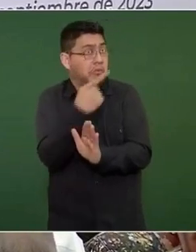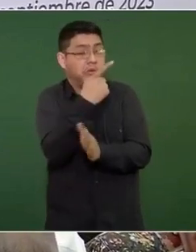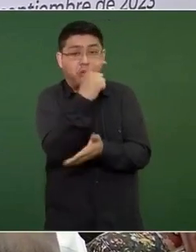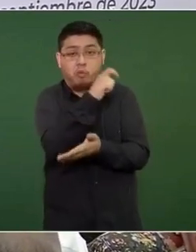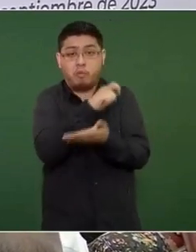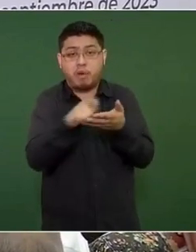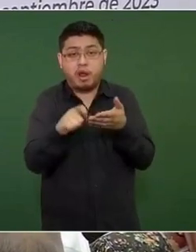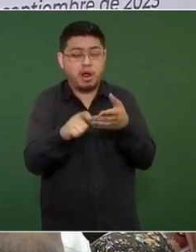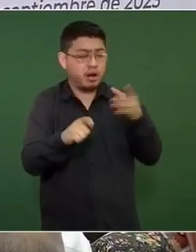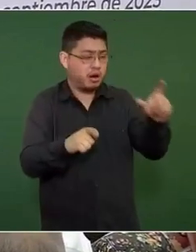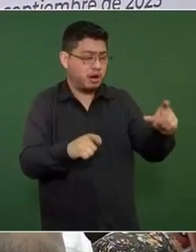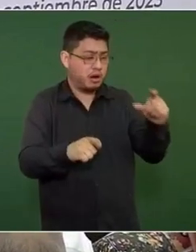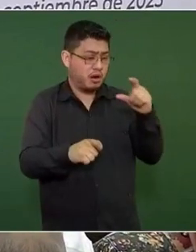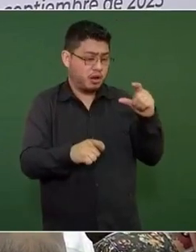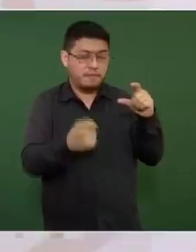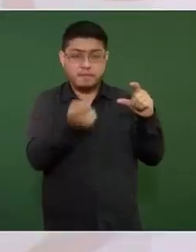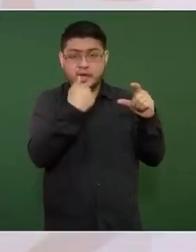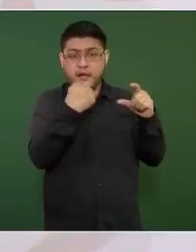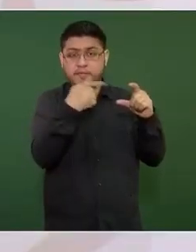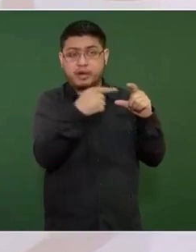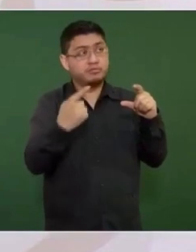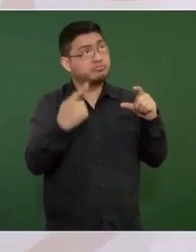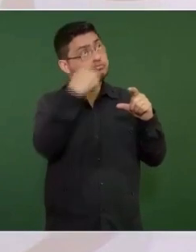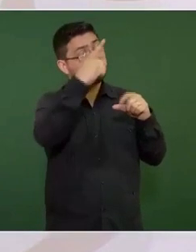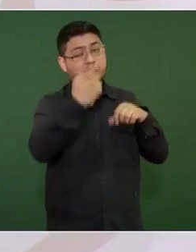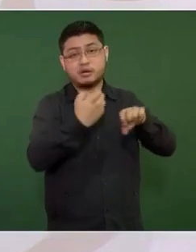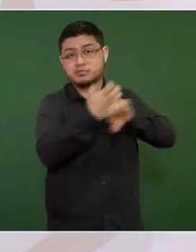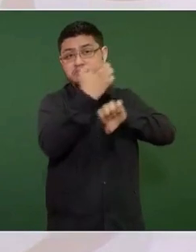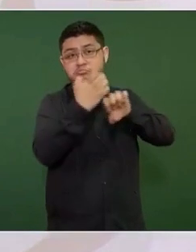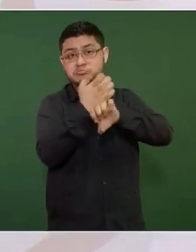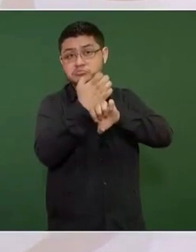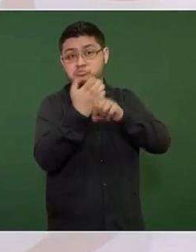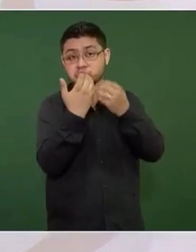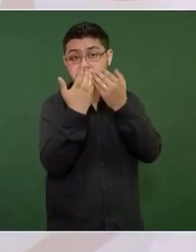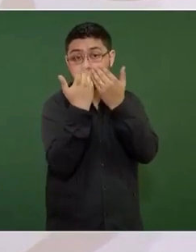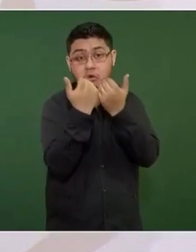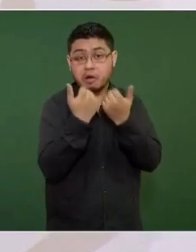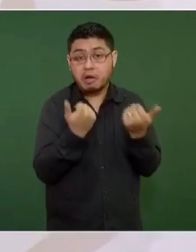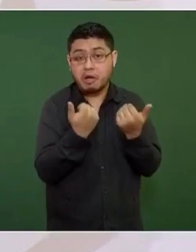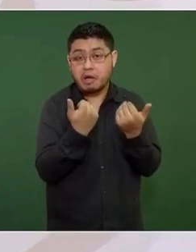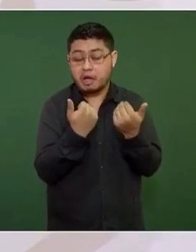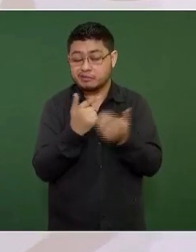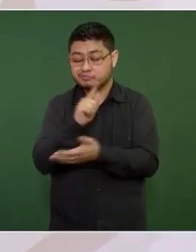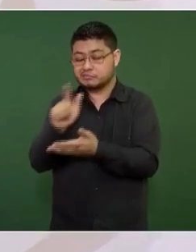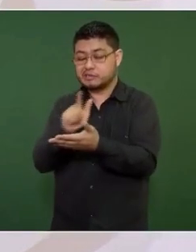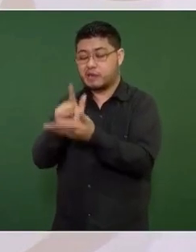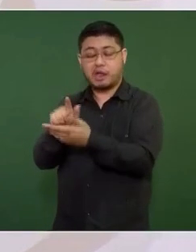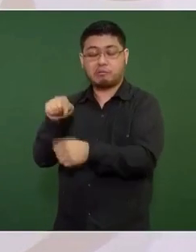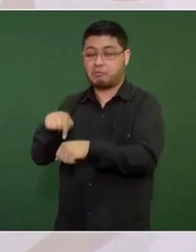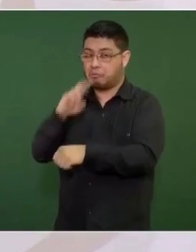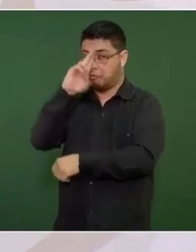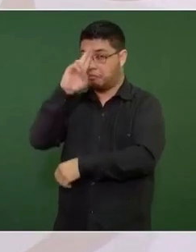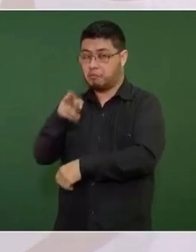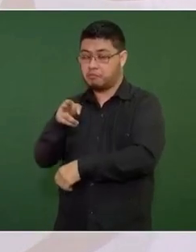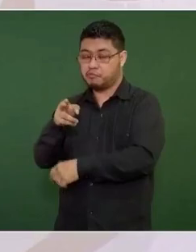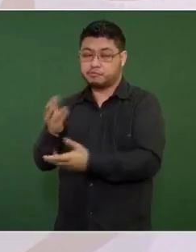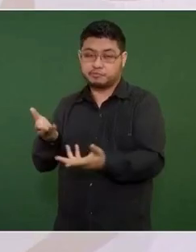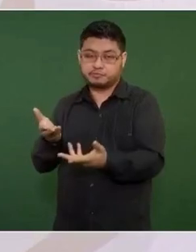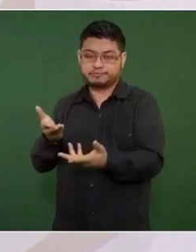un medicamento en el extranjero no lo permitía la ley entonces tuvimos